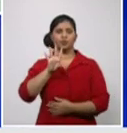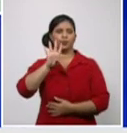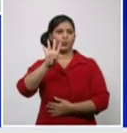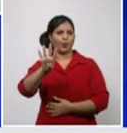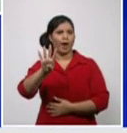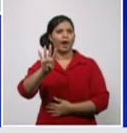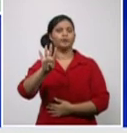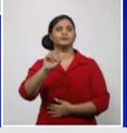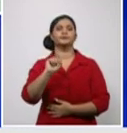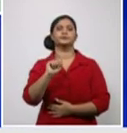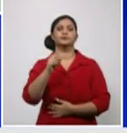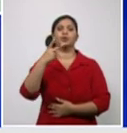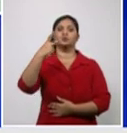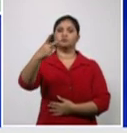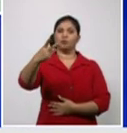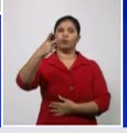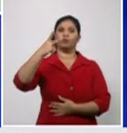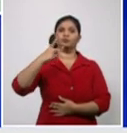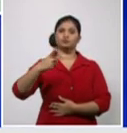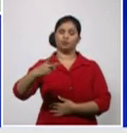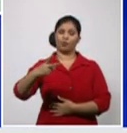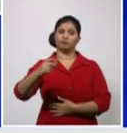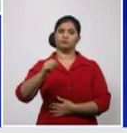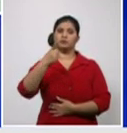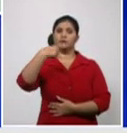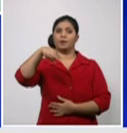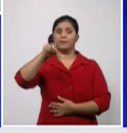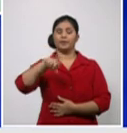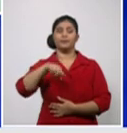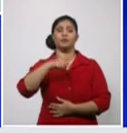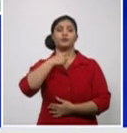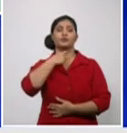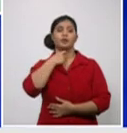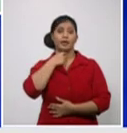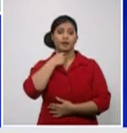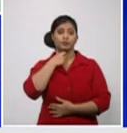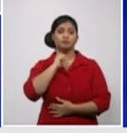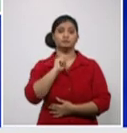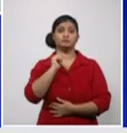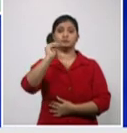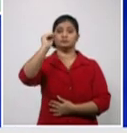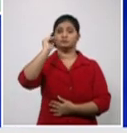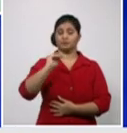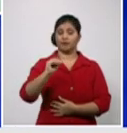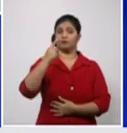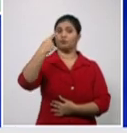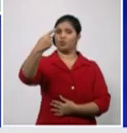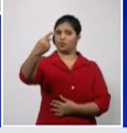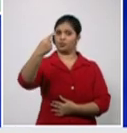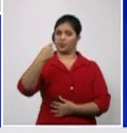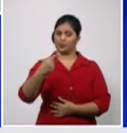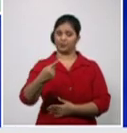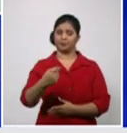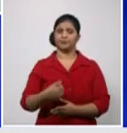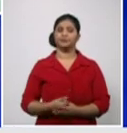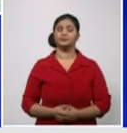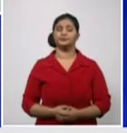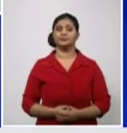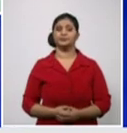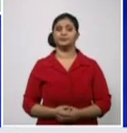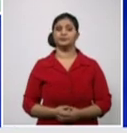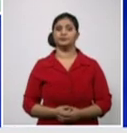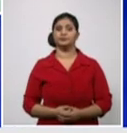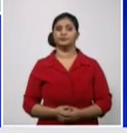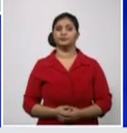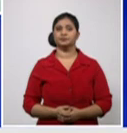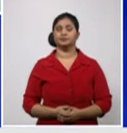Majagua con 2 cada uno, y 1 de Enero y Venezuela con 1 cada uno. En Camagüey se